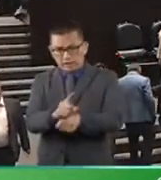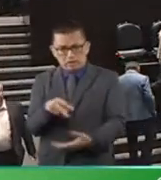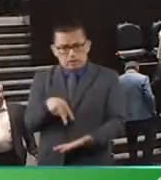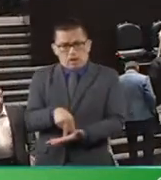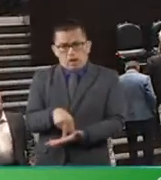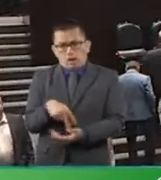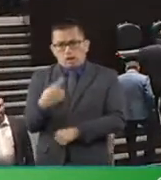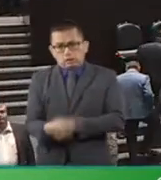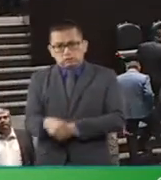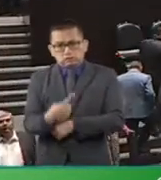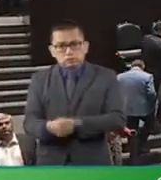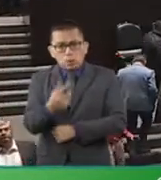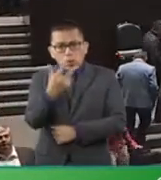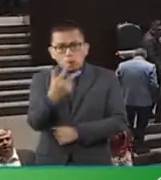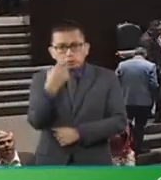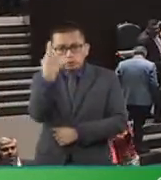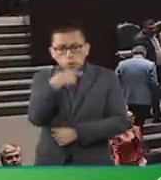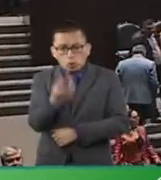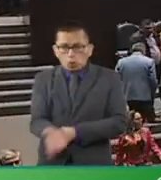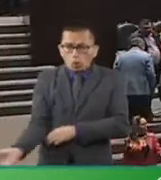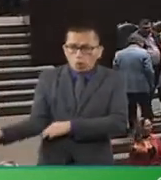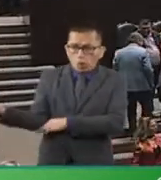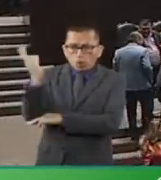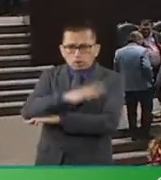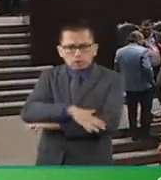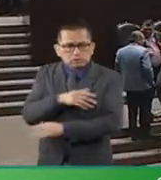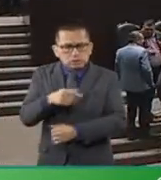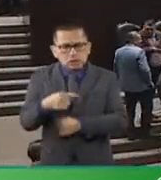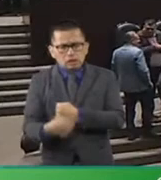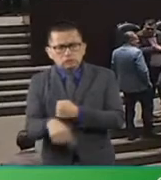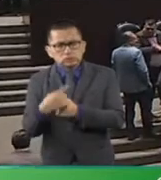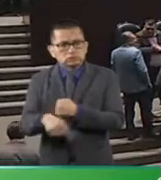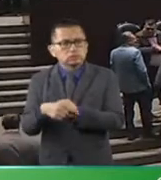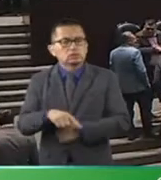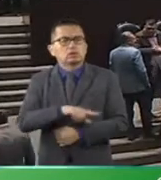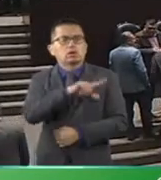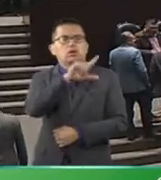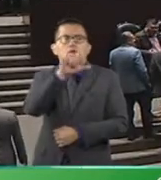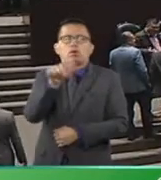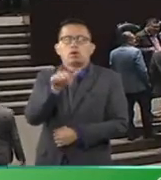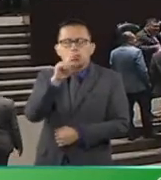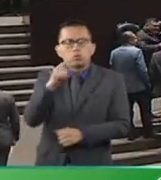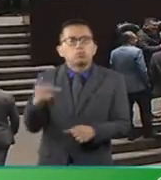jornada parado. Y lo que nos dijo es que tuvo 2 días